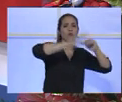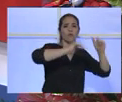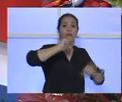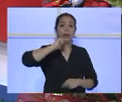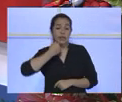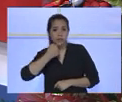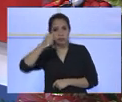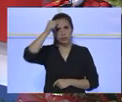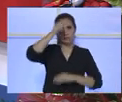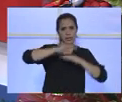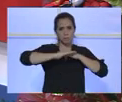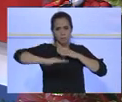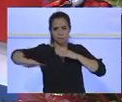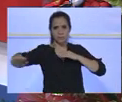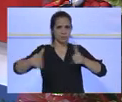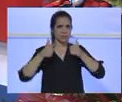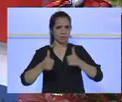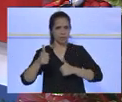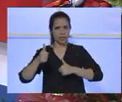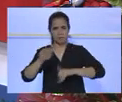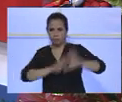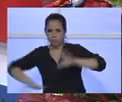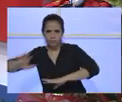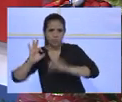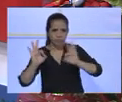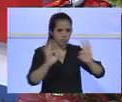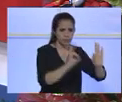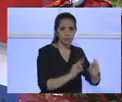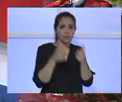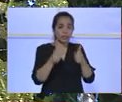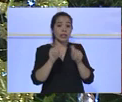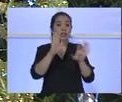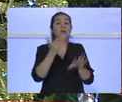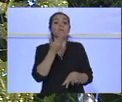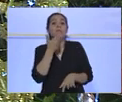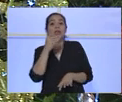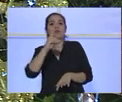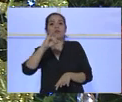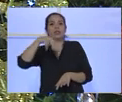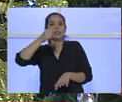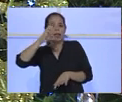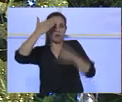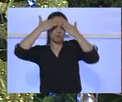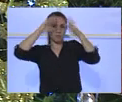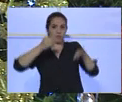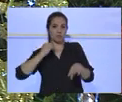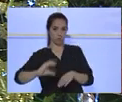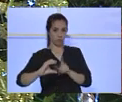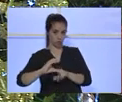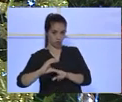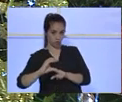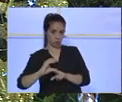serían las pistas, las plataformas nuevas, pero ya con fondos propios de la DINAC. El enfoque sería ese, con fondos propios y no